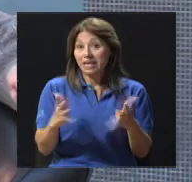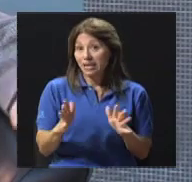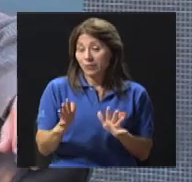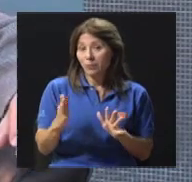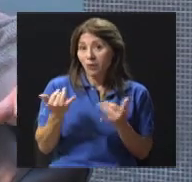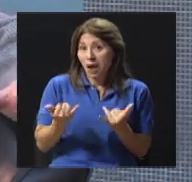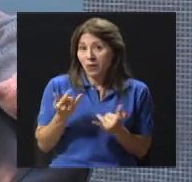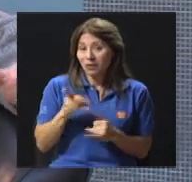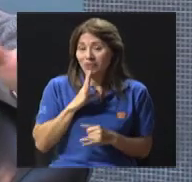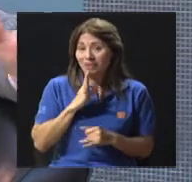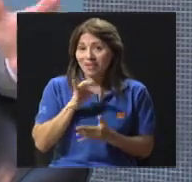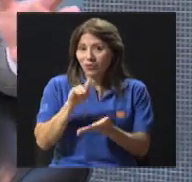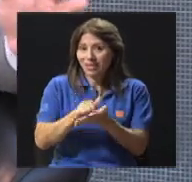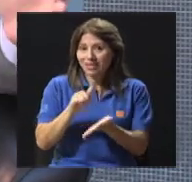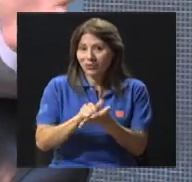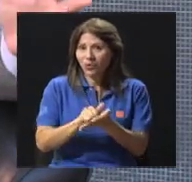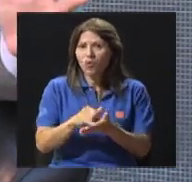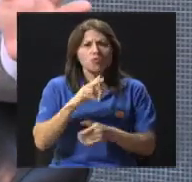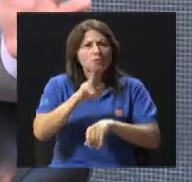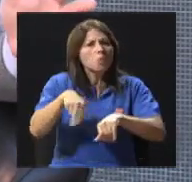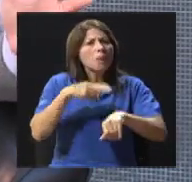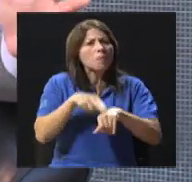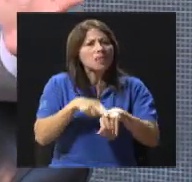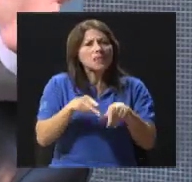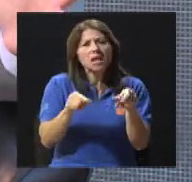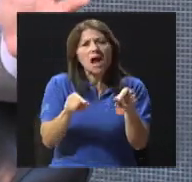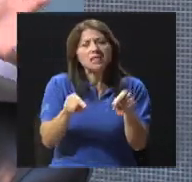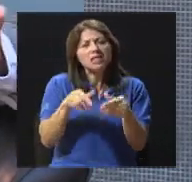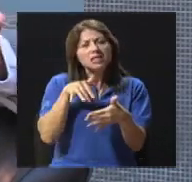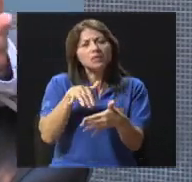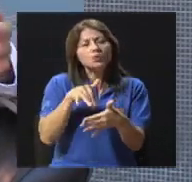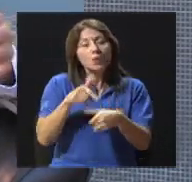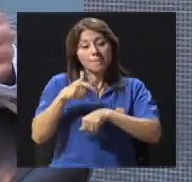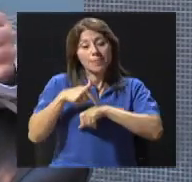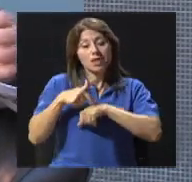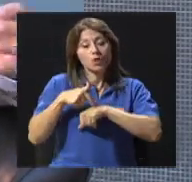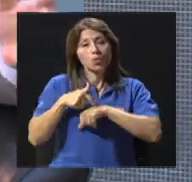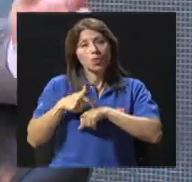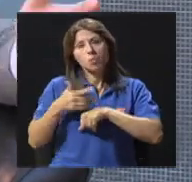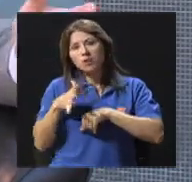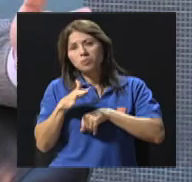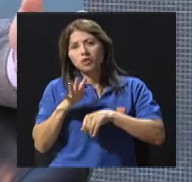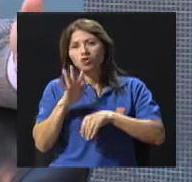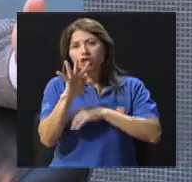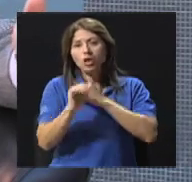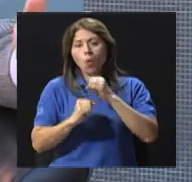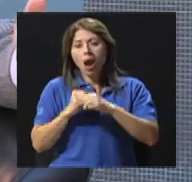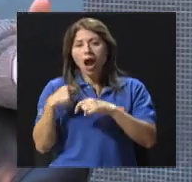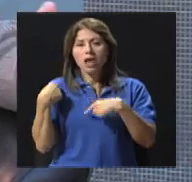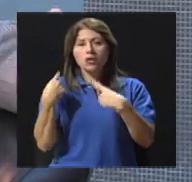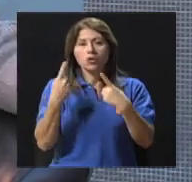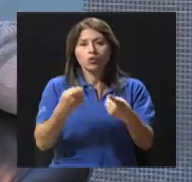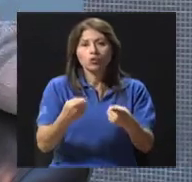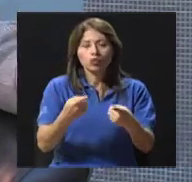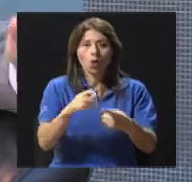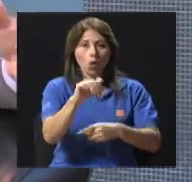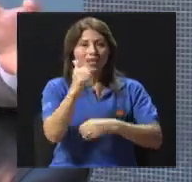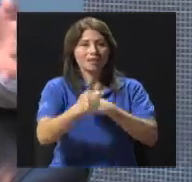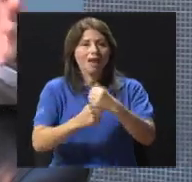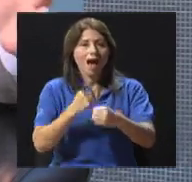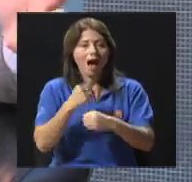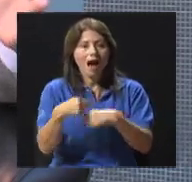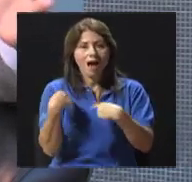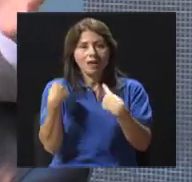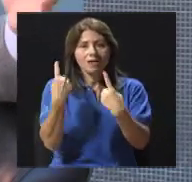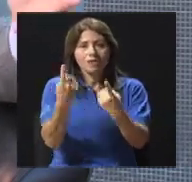efectos epidemiológicos, el cáncer se estudia normalmente en periodos de 5 a 10 años. El comportamiento no cambia dramáticamente de un año para otro,